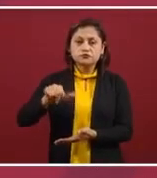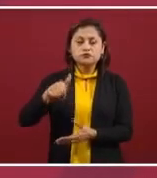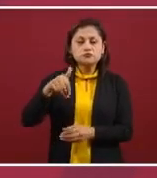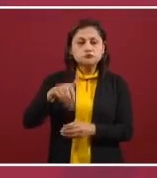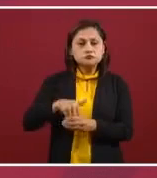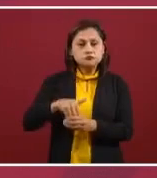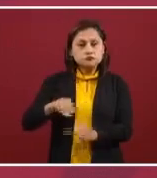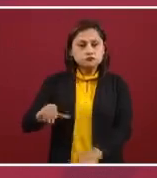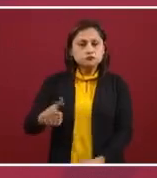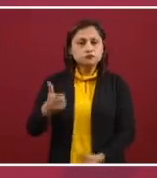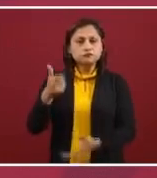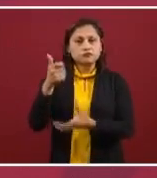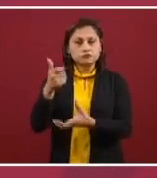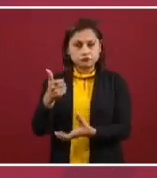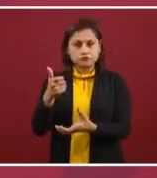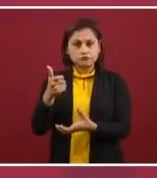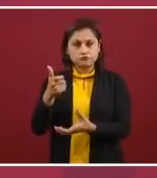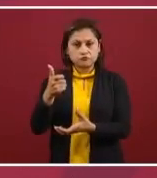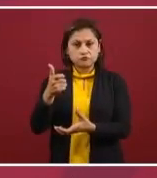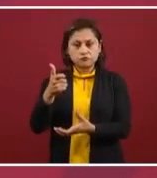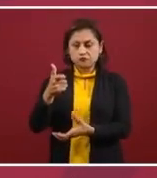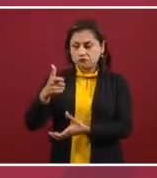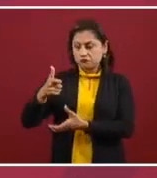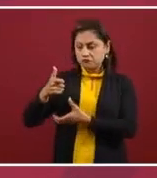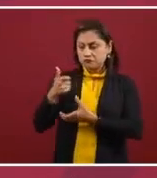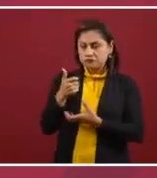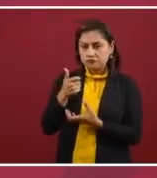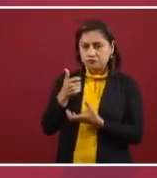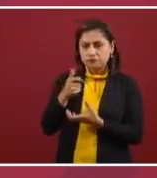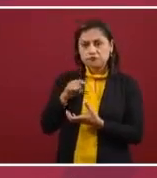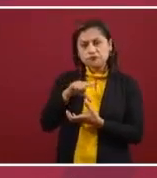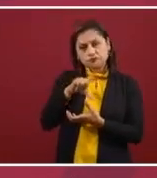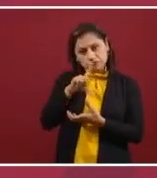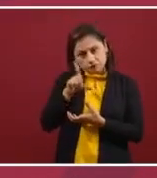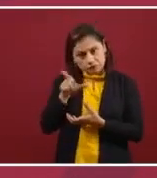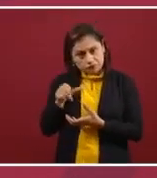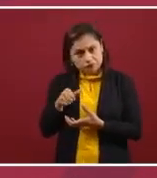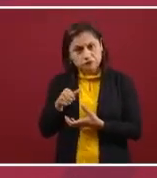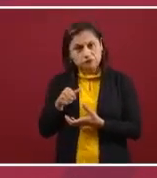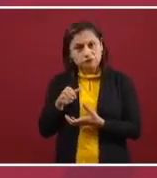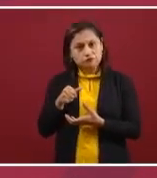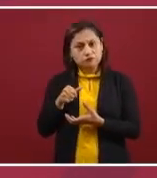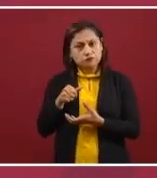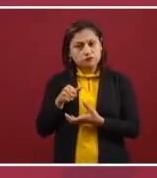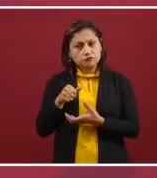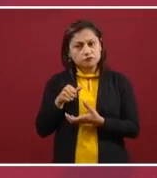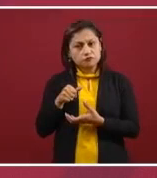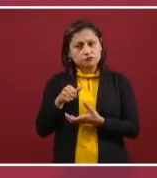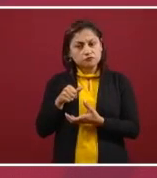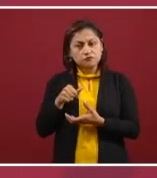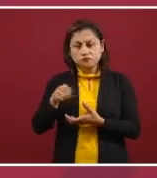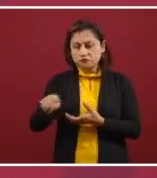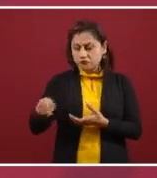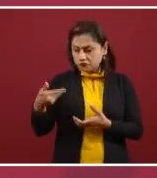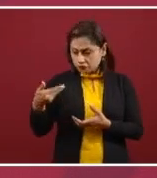y repartir a todos los que solicitaban o